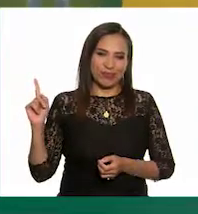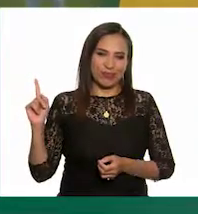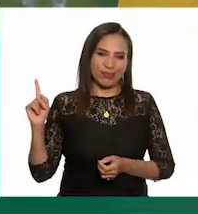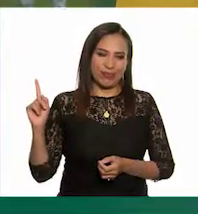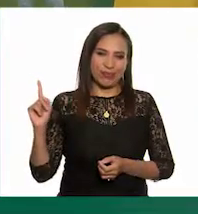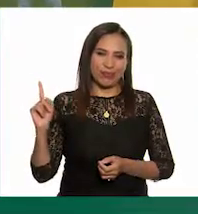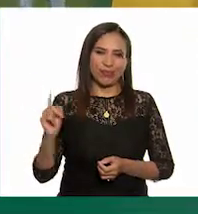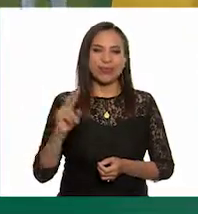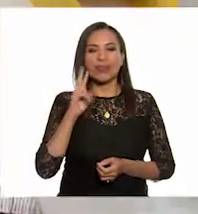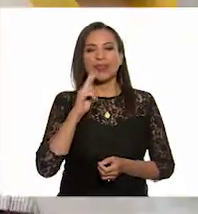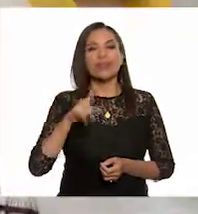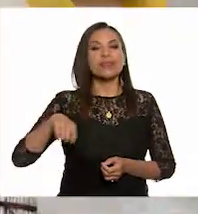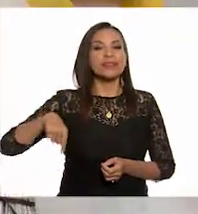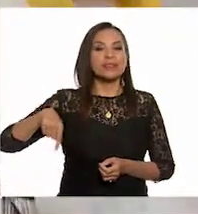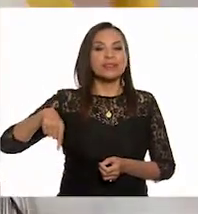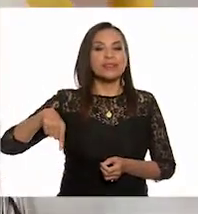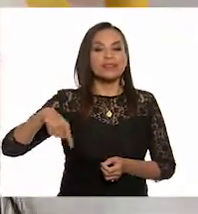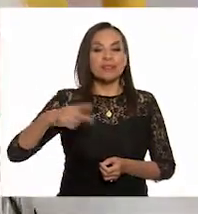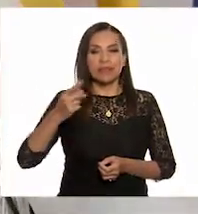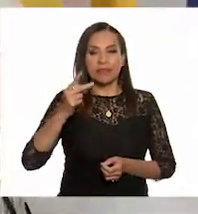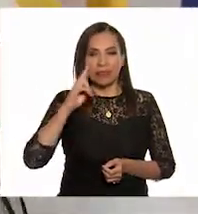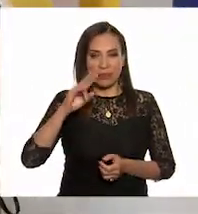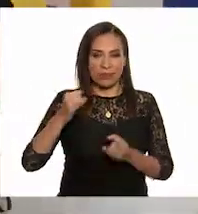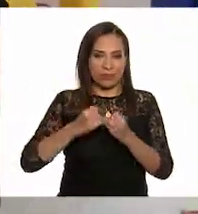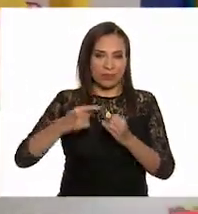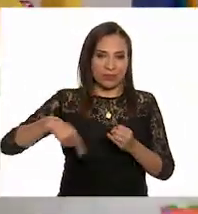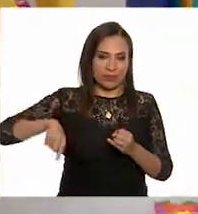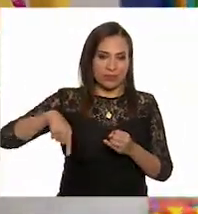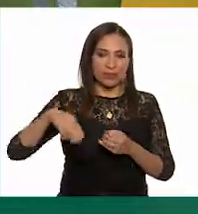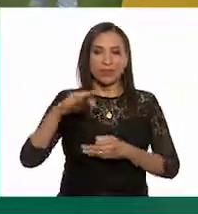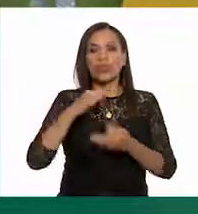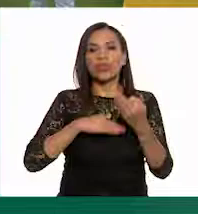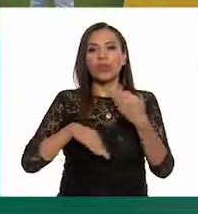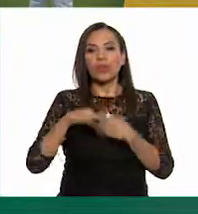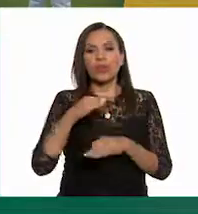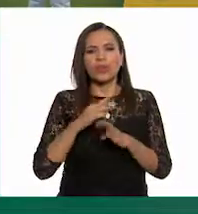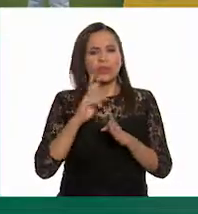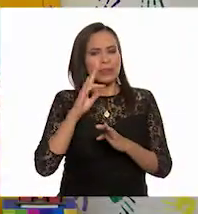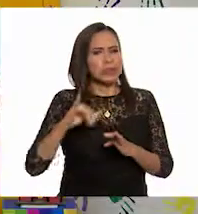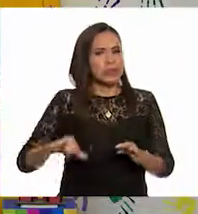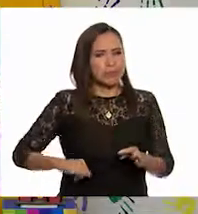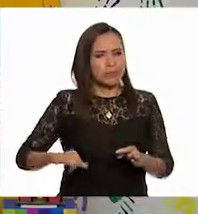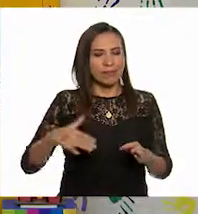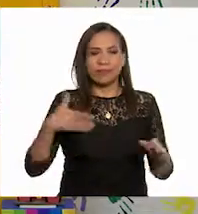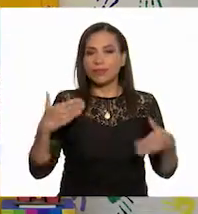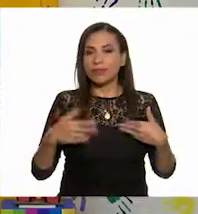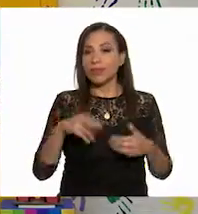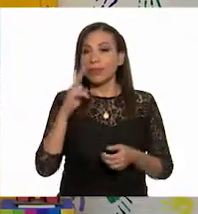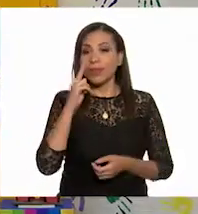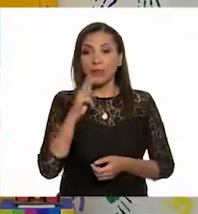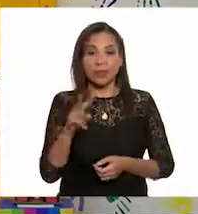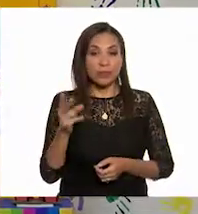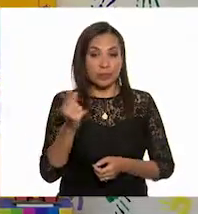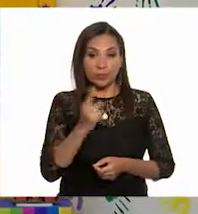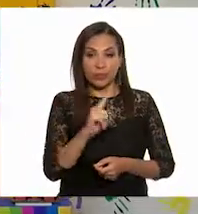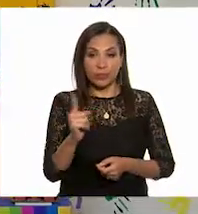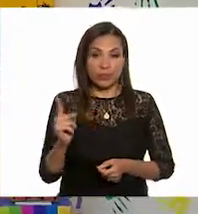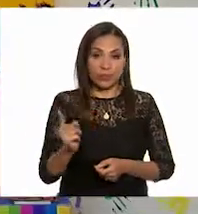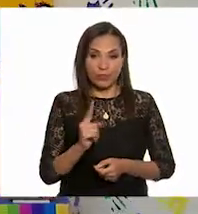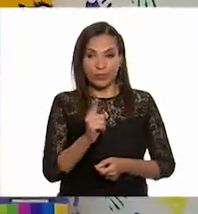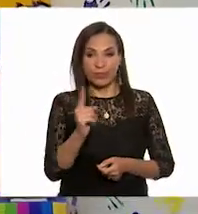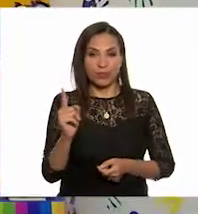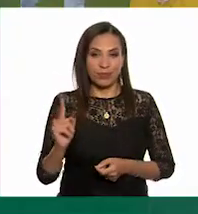¡Mira, ese perro, mueva la cola! ¡Eso, allá también es el momento! Todos nos pusimos muy interesados y alegres al ver el perrito ladrando.